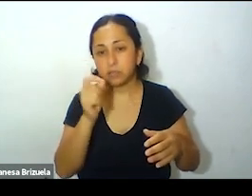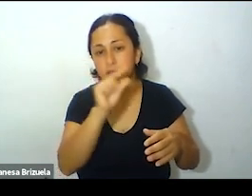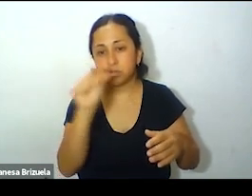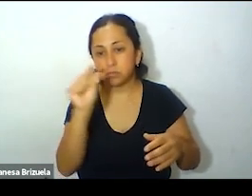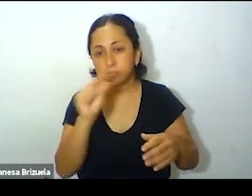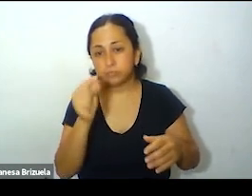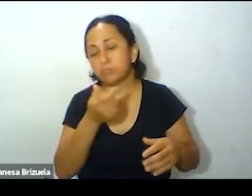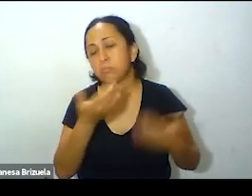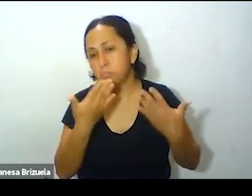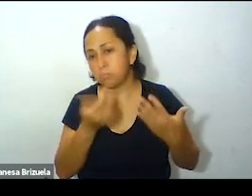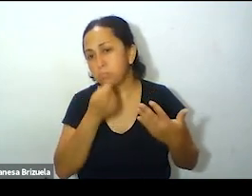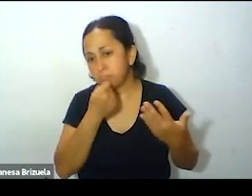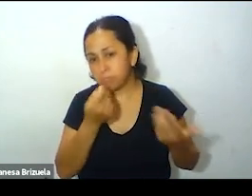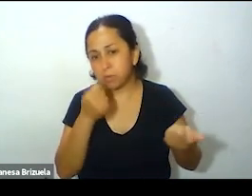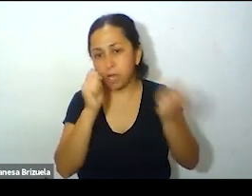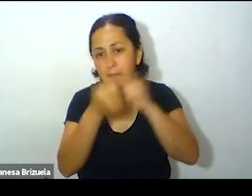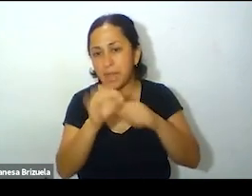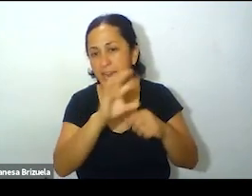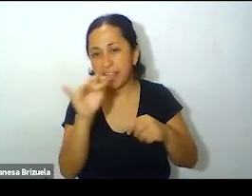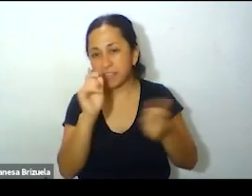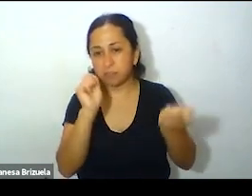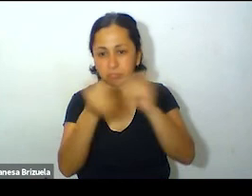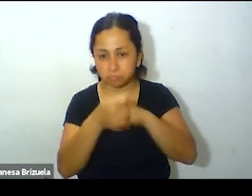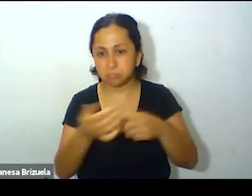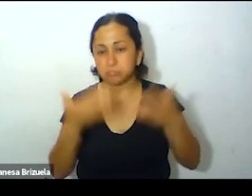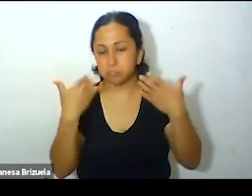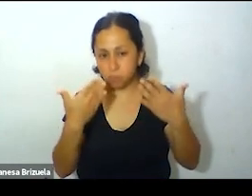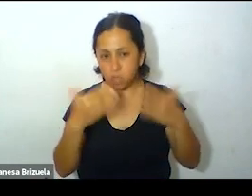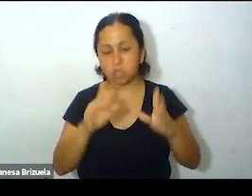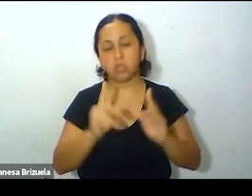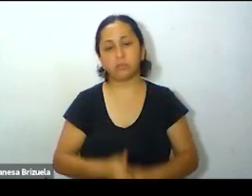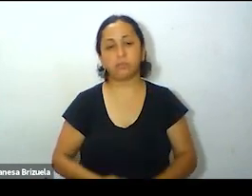seleccionamos, por ejemplo, si le queremos cambiar el tipo de letra.